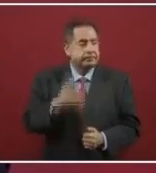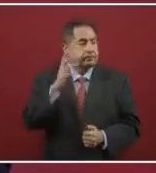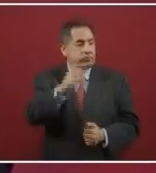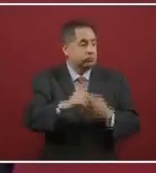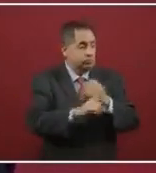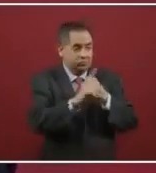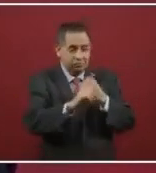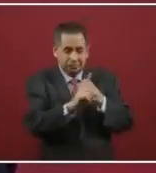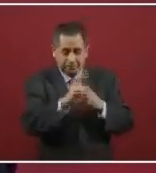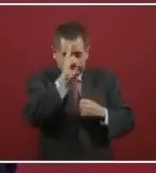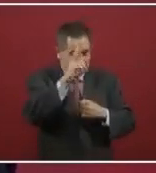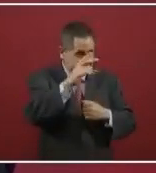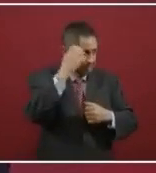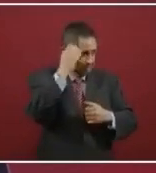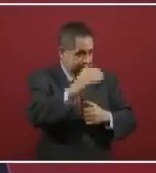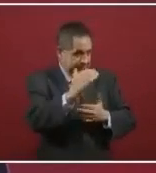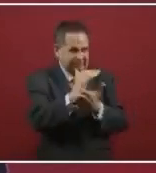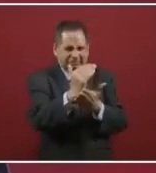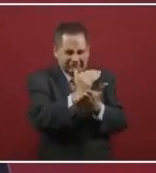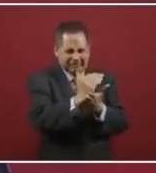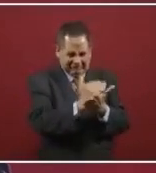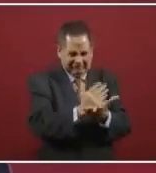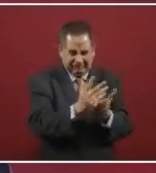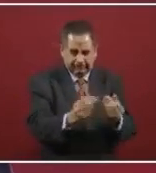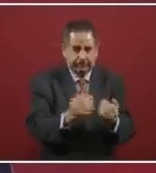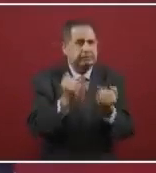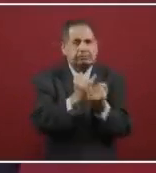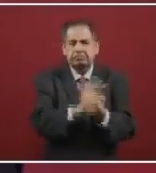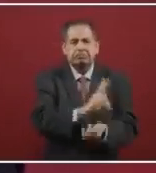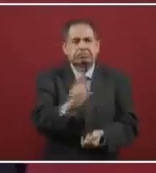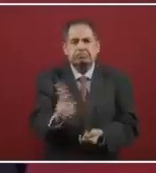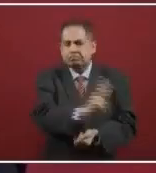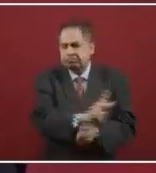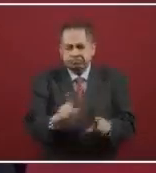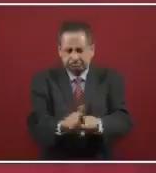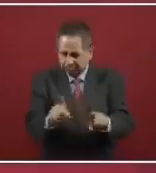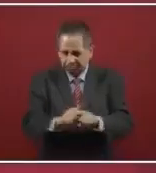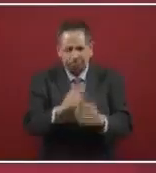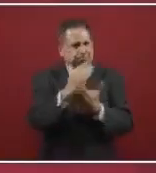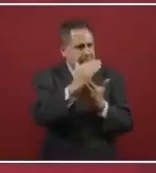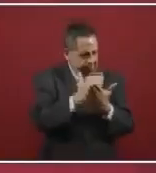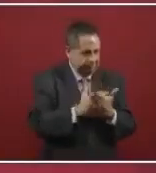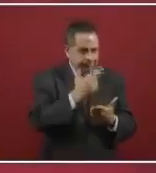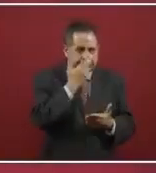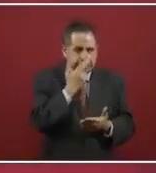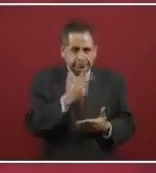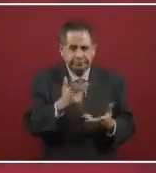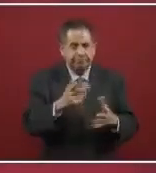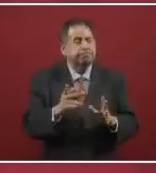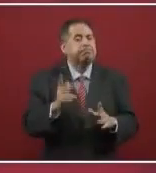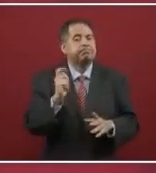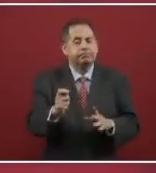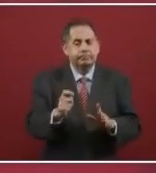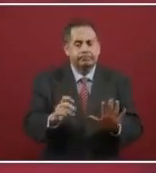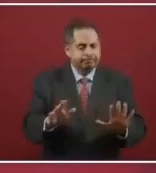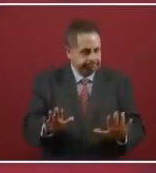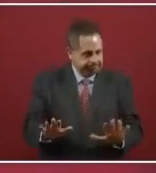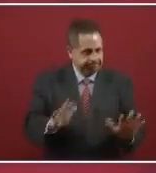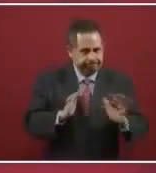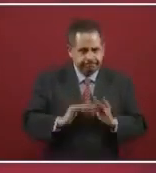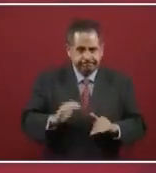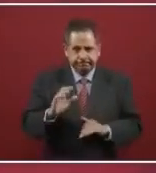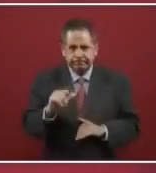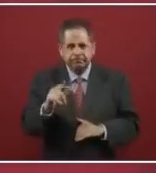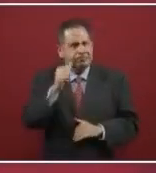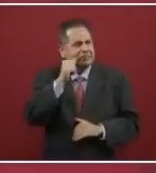disminuya, así como lo hicimos en este caso. Más estamos esperando, lo